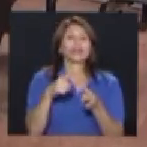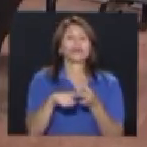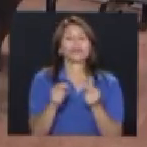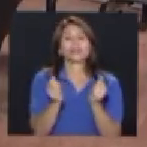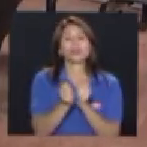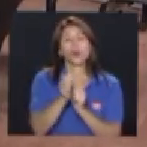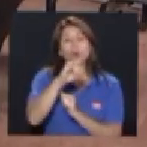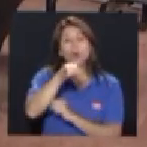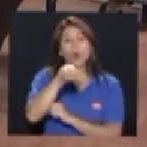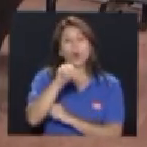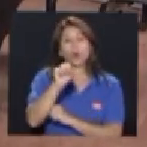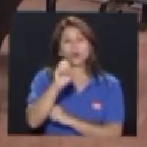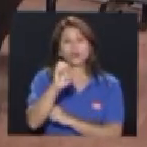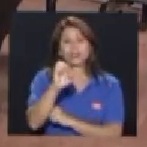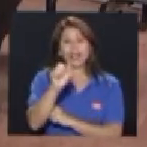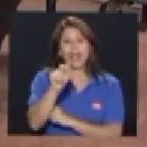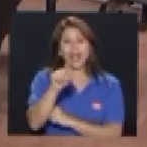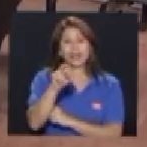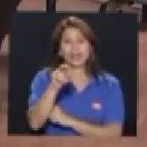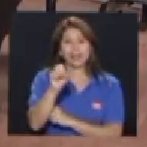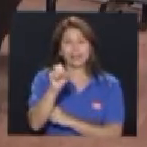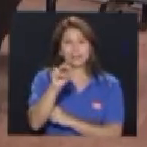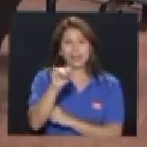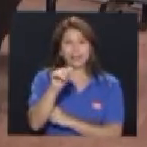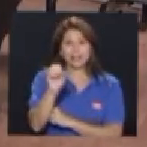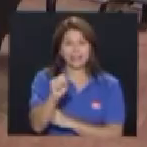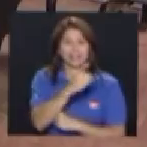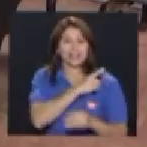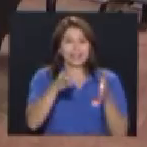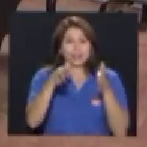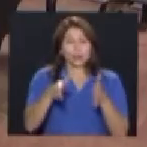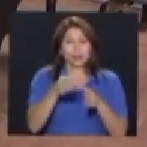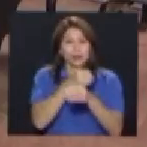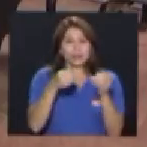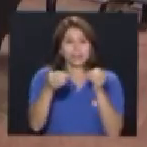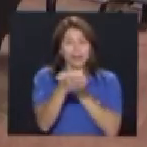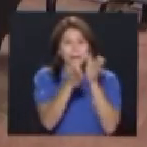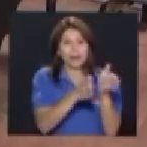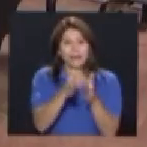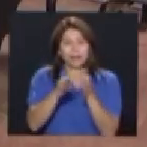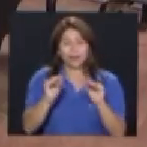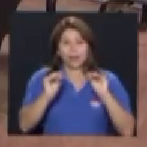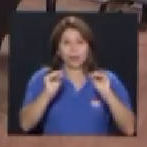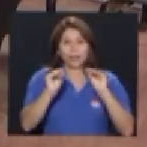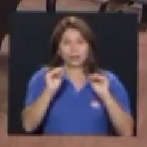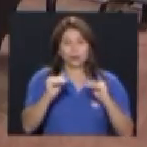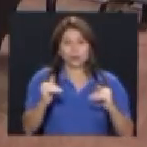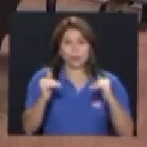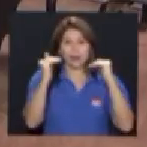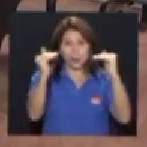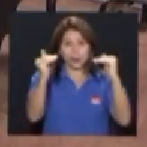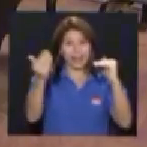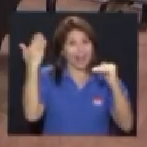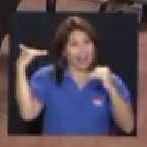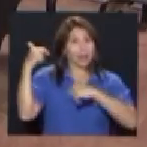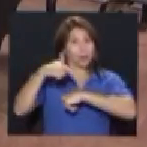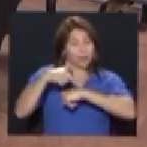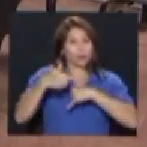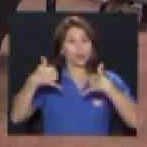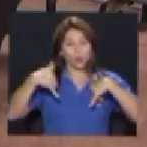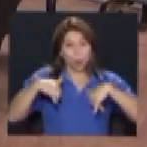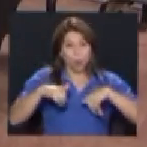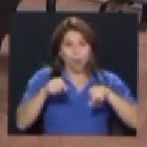Andrés Macís, quien es director de la Oficina de Planificación de la Educación Superior, lo era y lo es todavía,